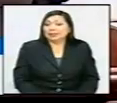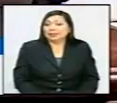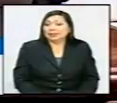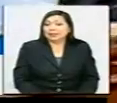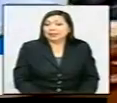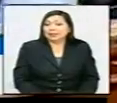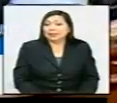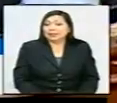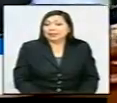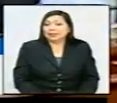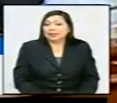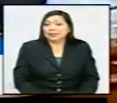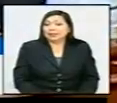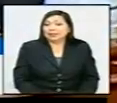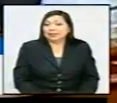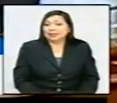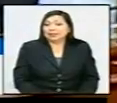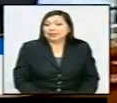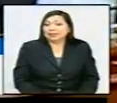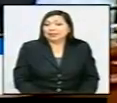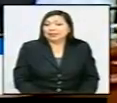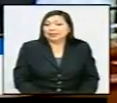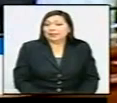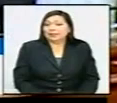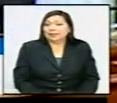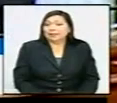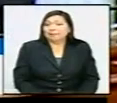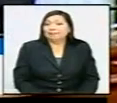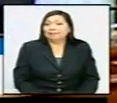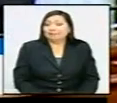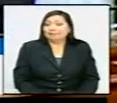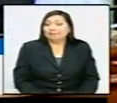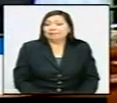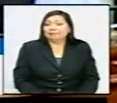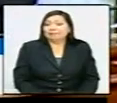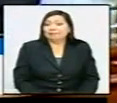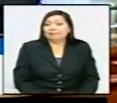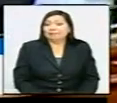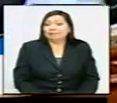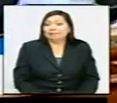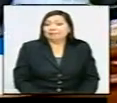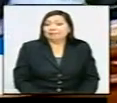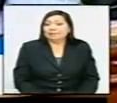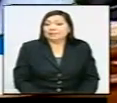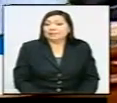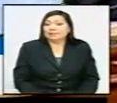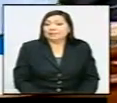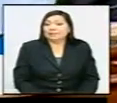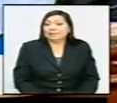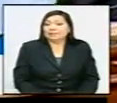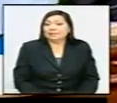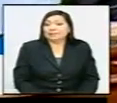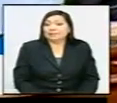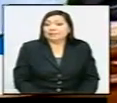sustento? 5 minutos, por favor, presidenta. Concede 5 minutos, gracias.